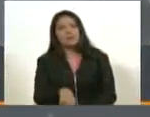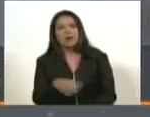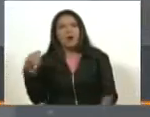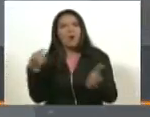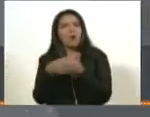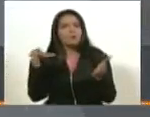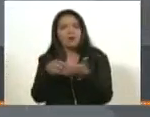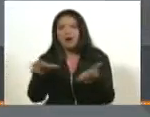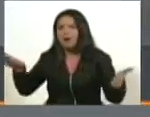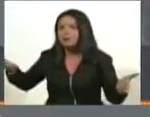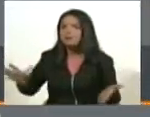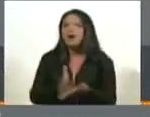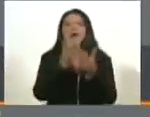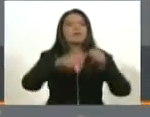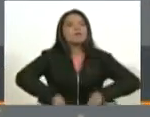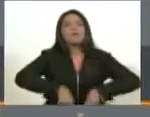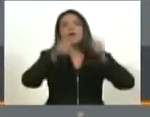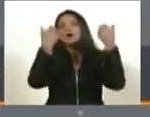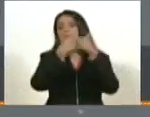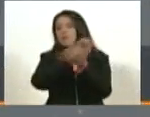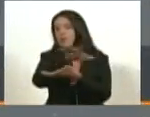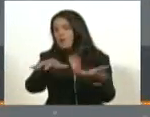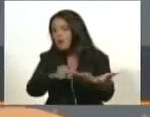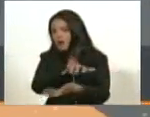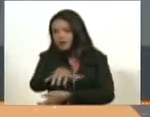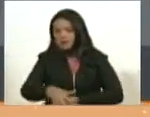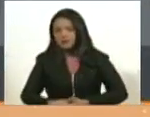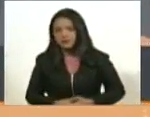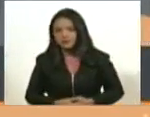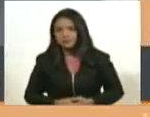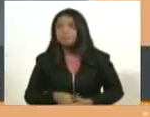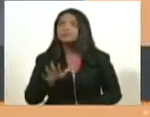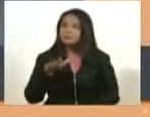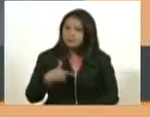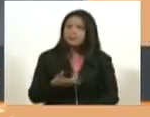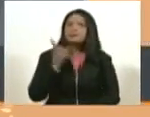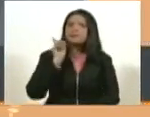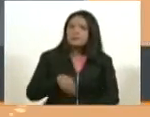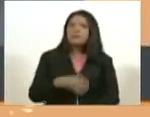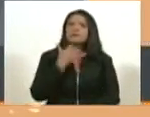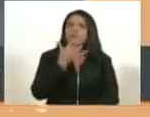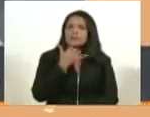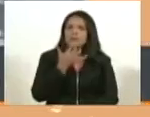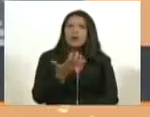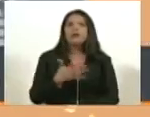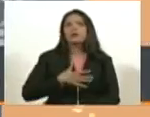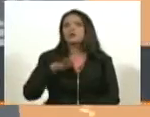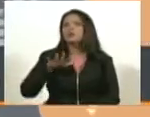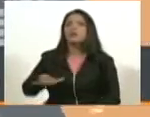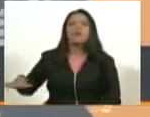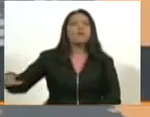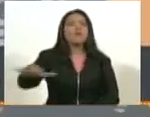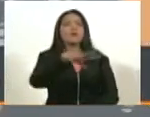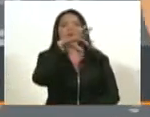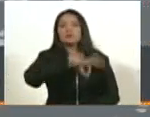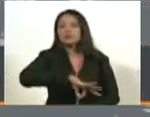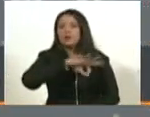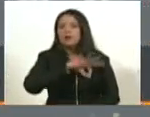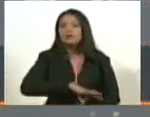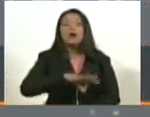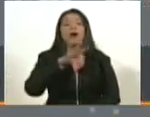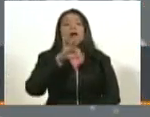golpes de Estado, de rupturas violentas, que podía ser objeto nuestra sociedad y los